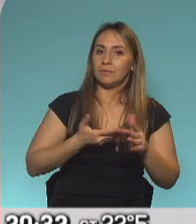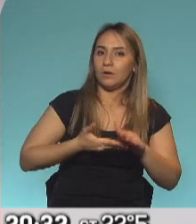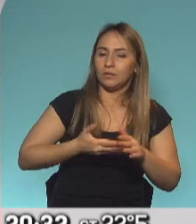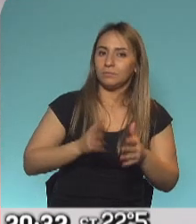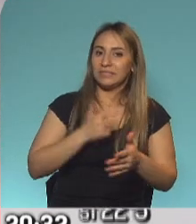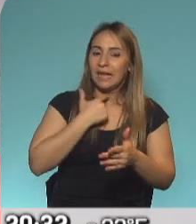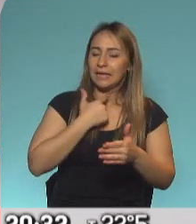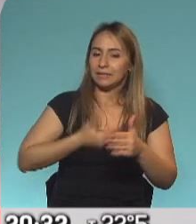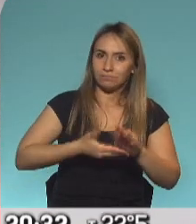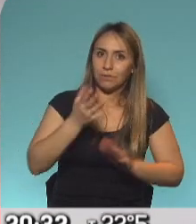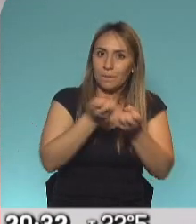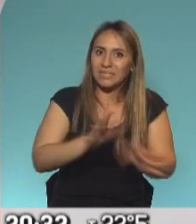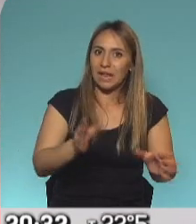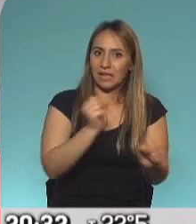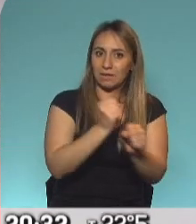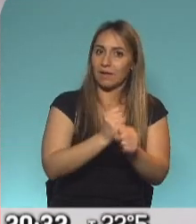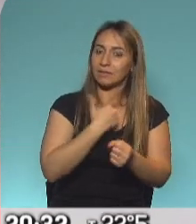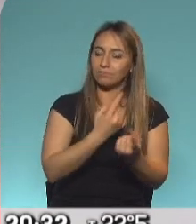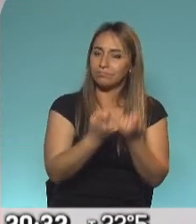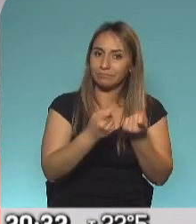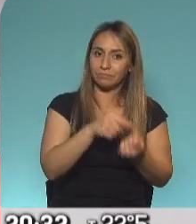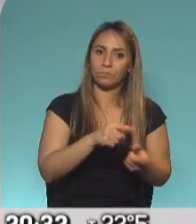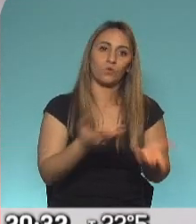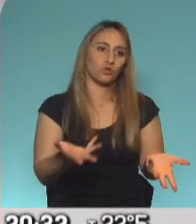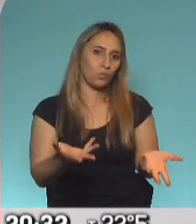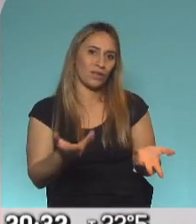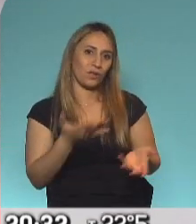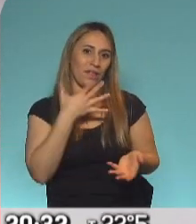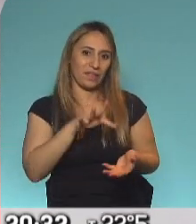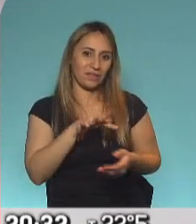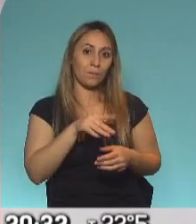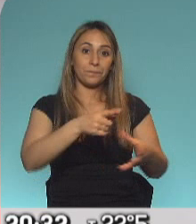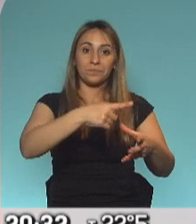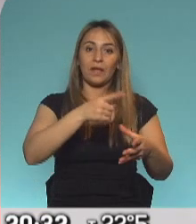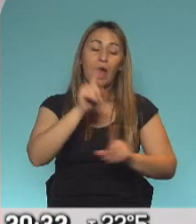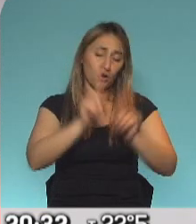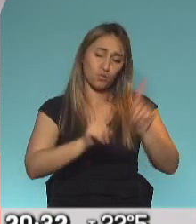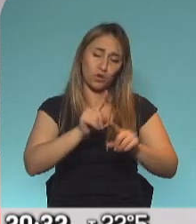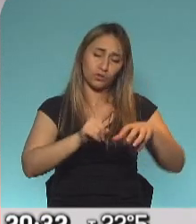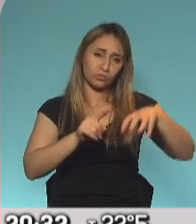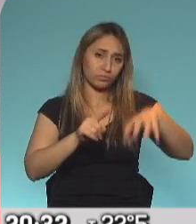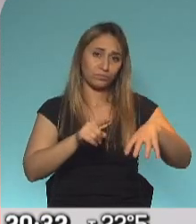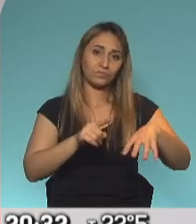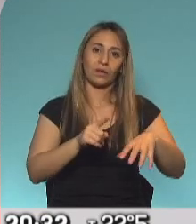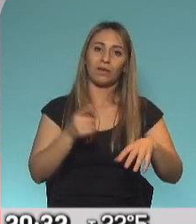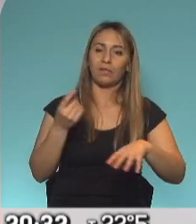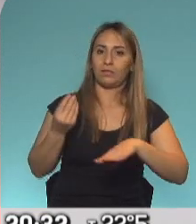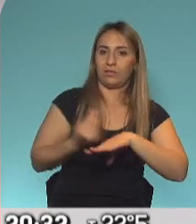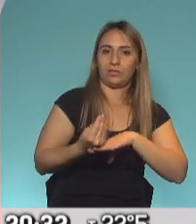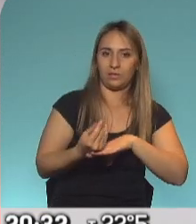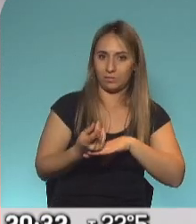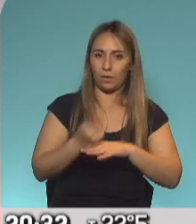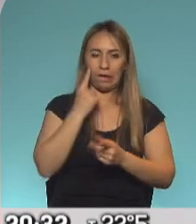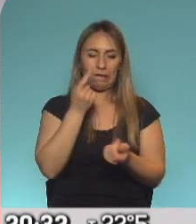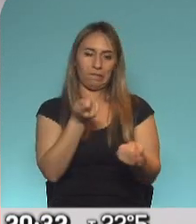también, tenemos que entender, de fondos que vinieron a especular durante el gobierno de Macri